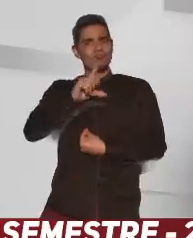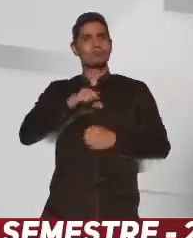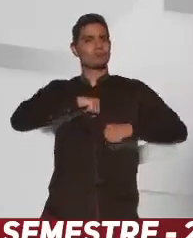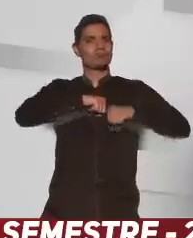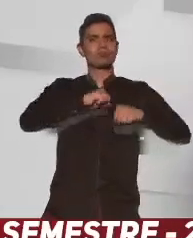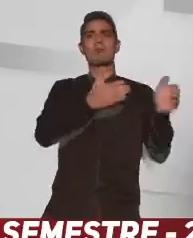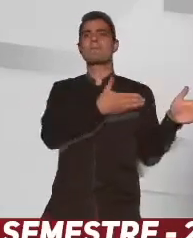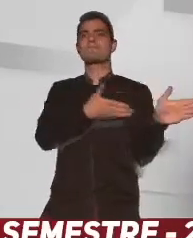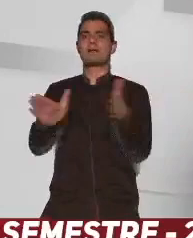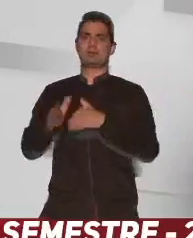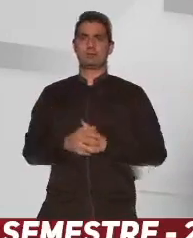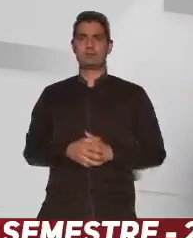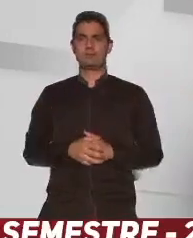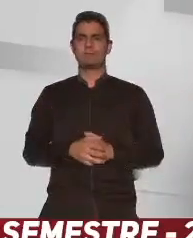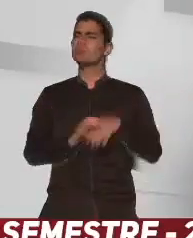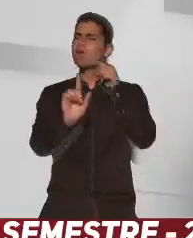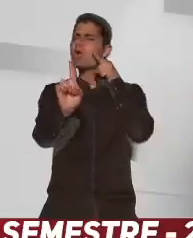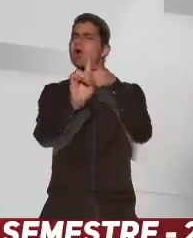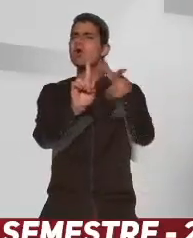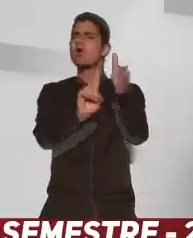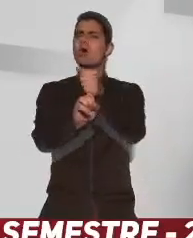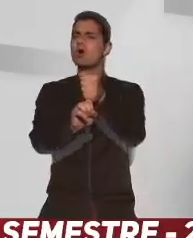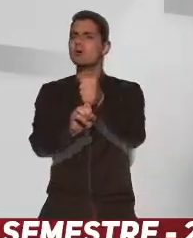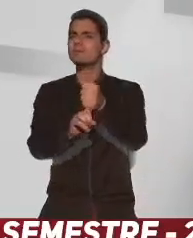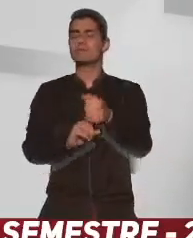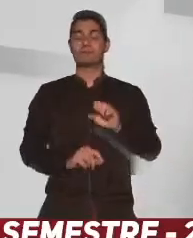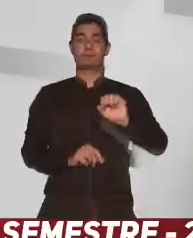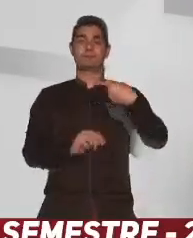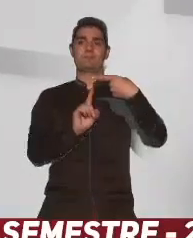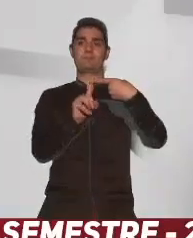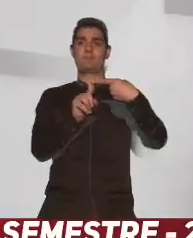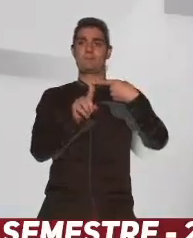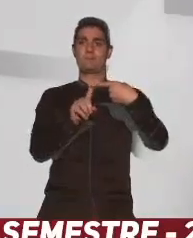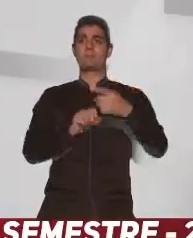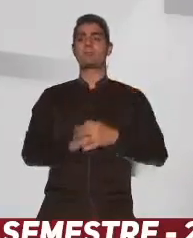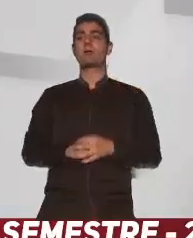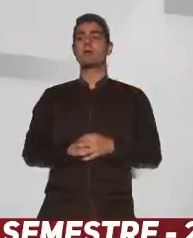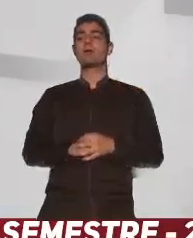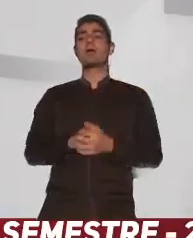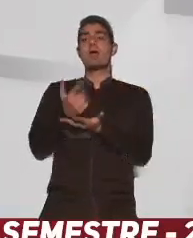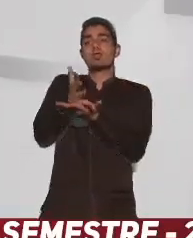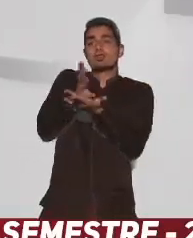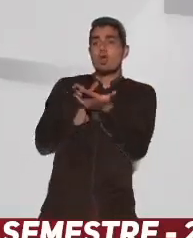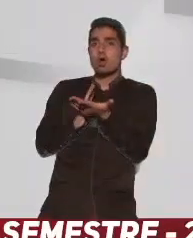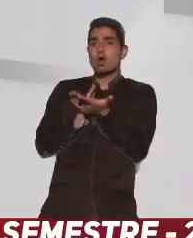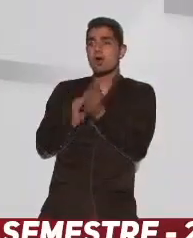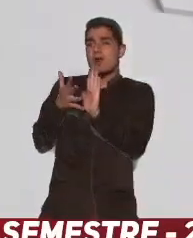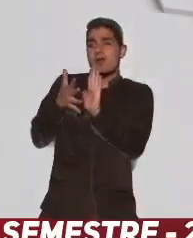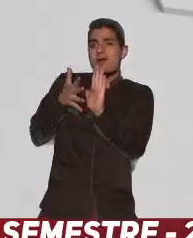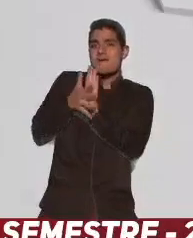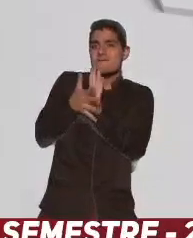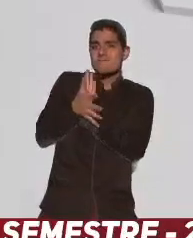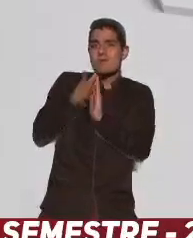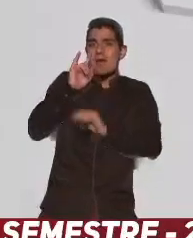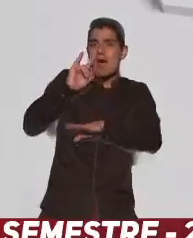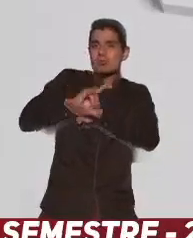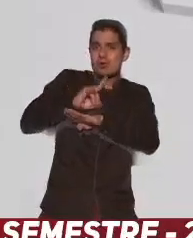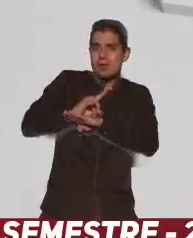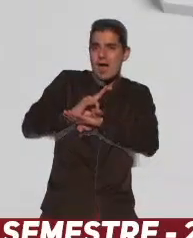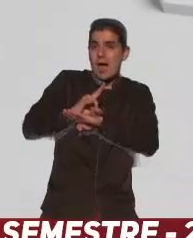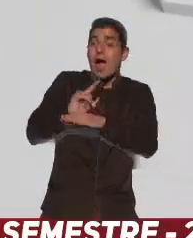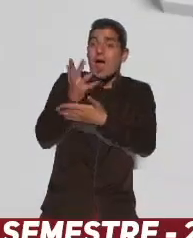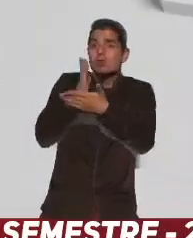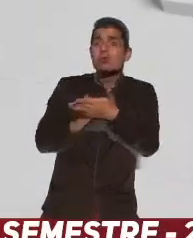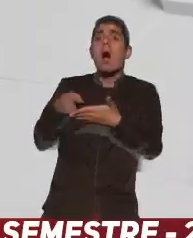Logros alcanzados. 1. La calificación obtenida en el informe de auditoría reflejó el fenecimiento de la cuenta